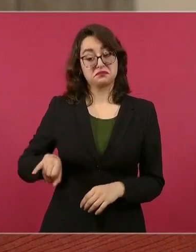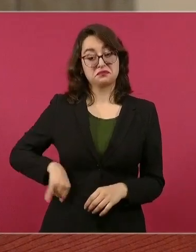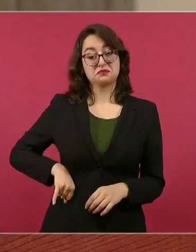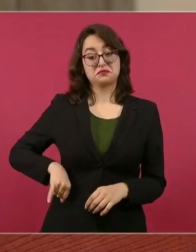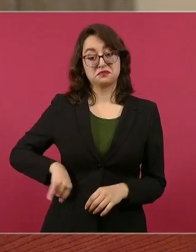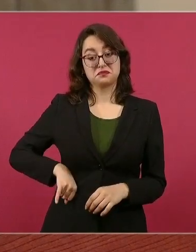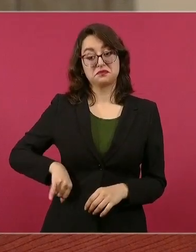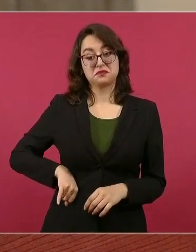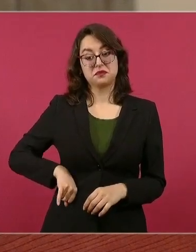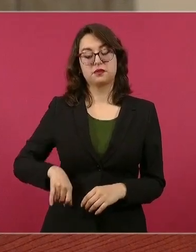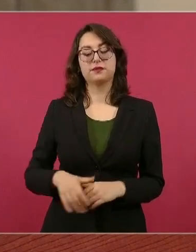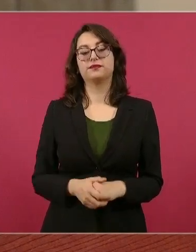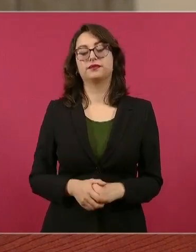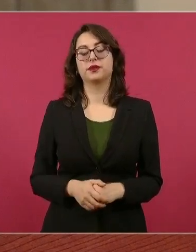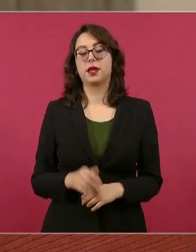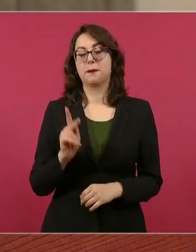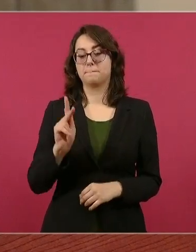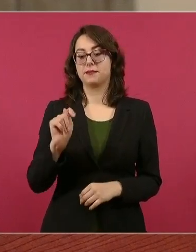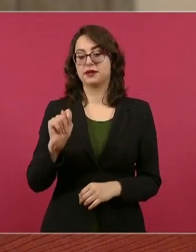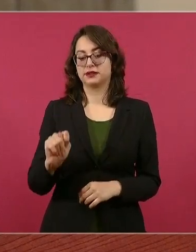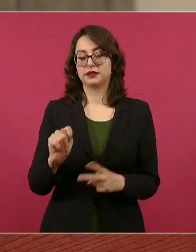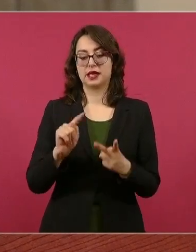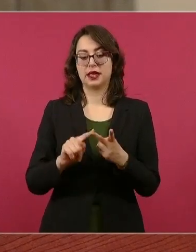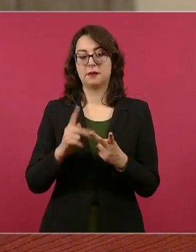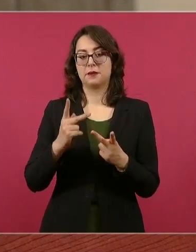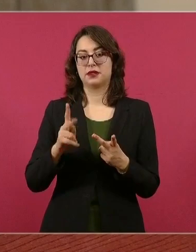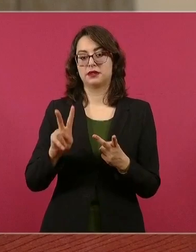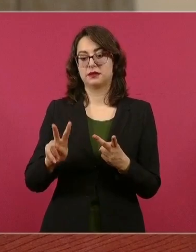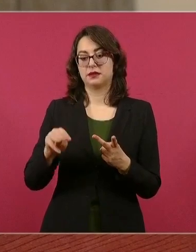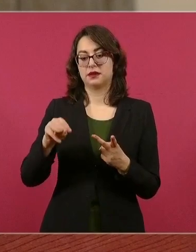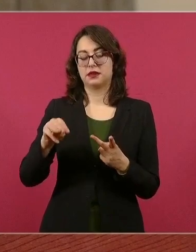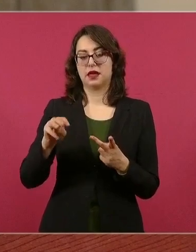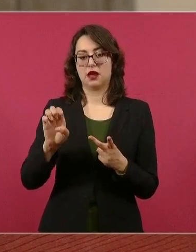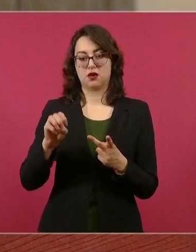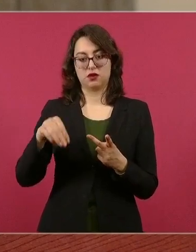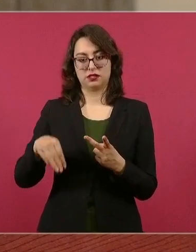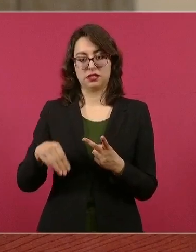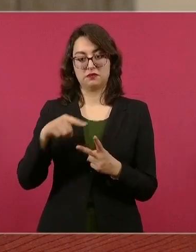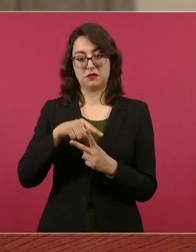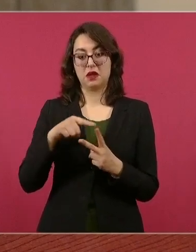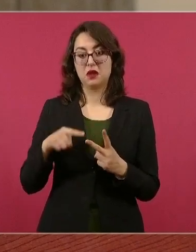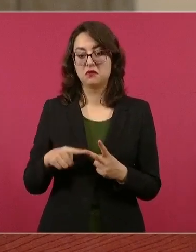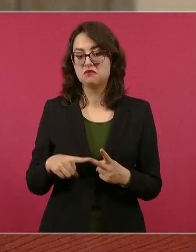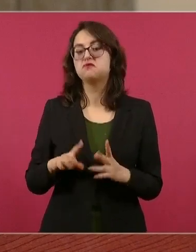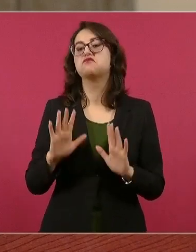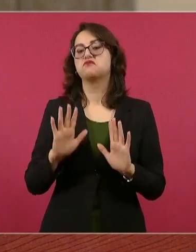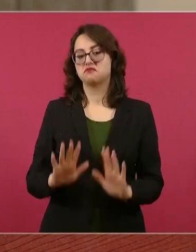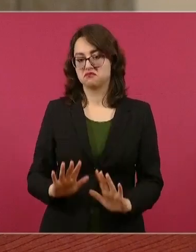El PT y el Partido Verde cobrarán cada vez más caro su amor.